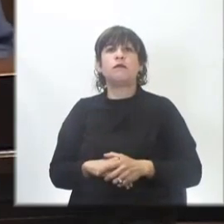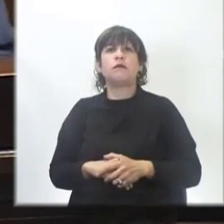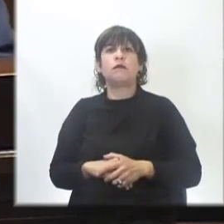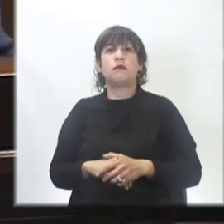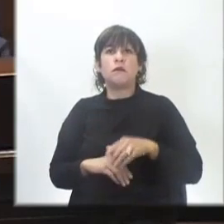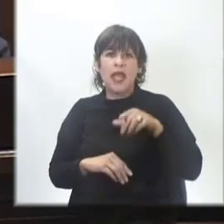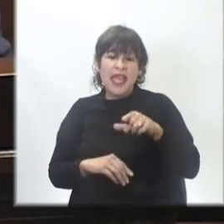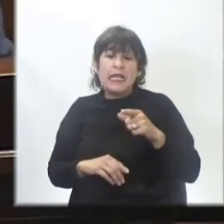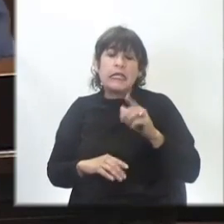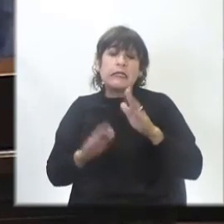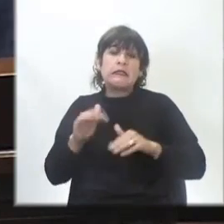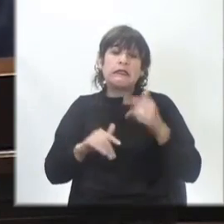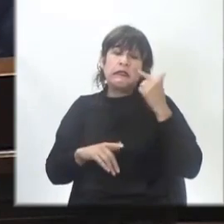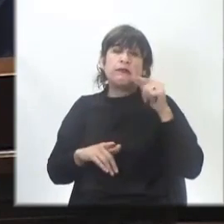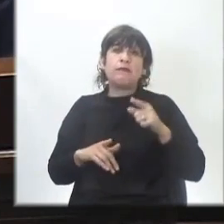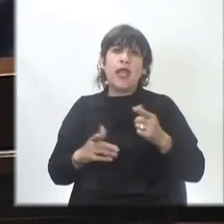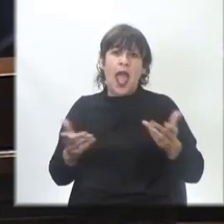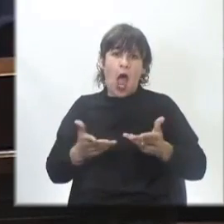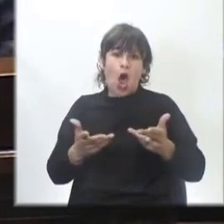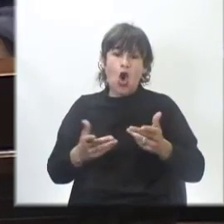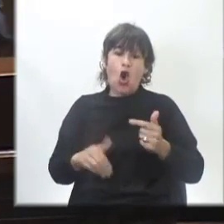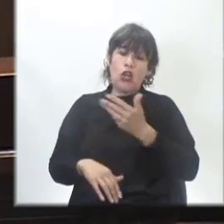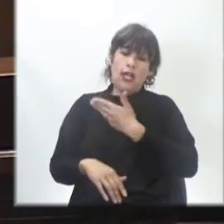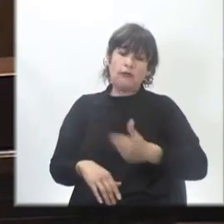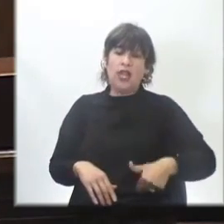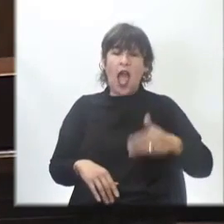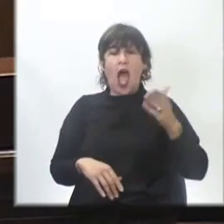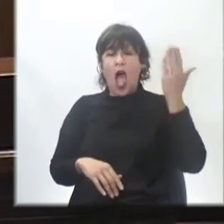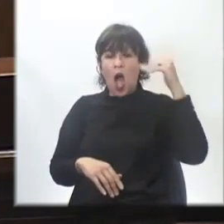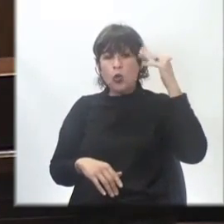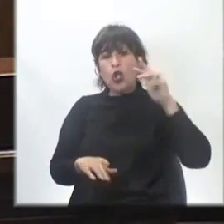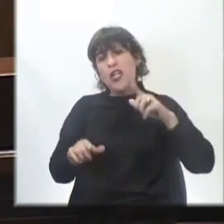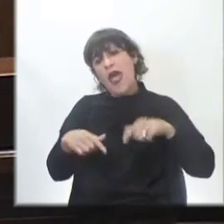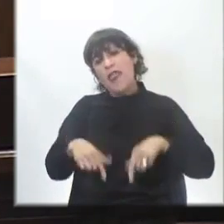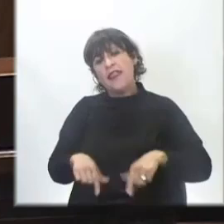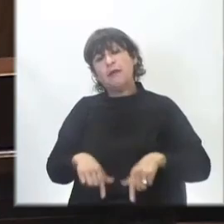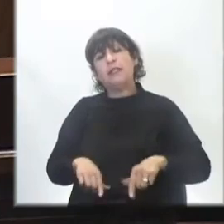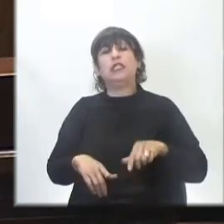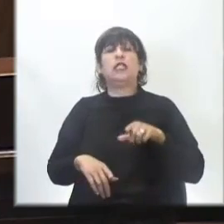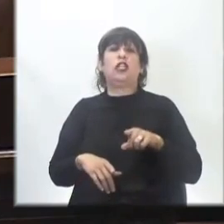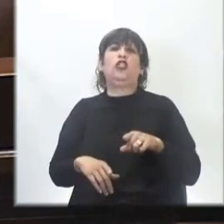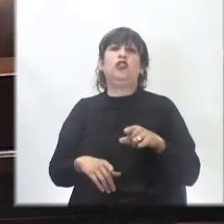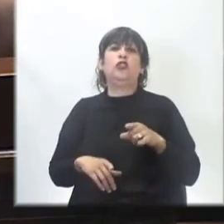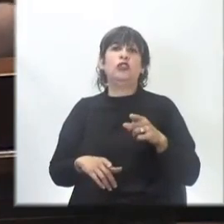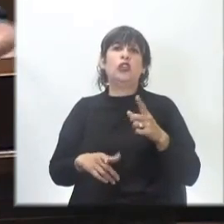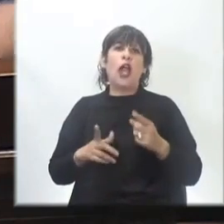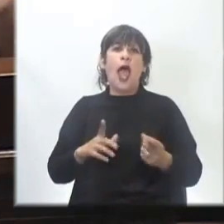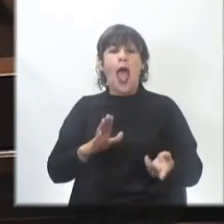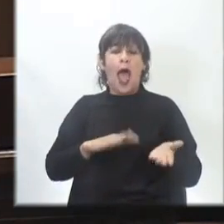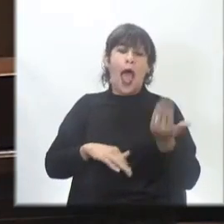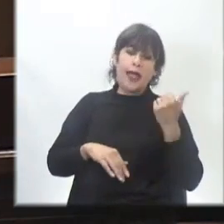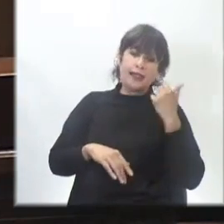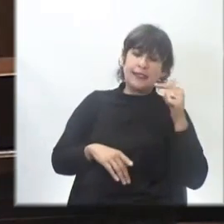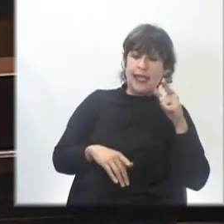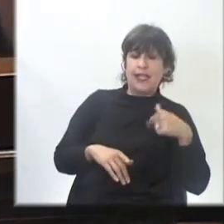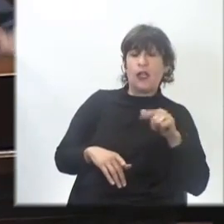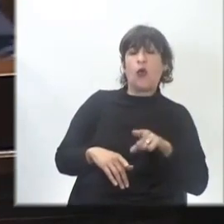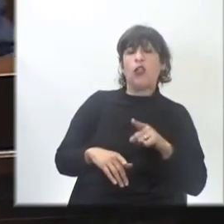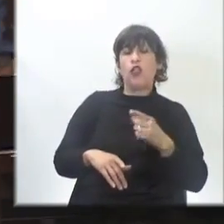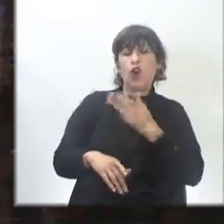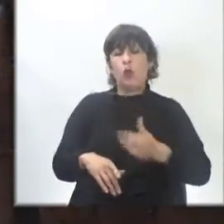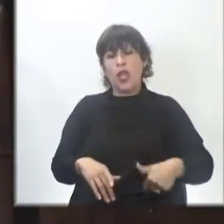el que según las actuales autoridades del Ministerio de Defensa Nacional, cuando eran oposición decían que iban a